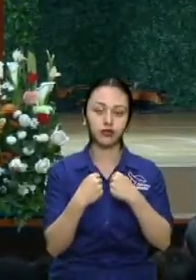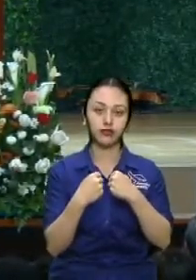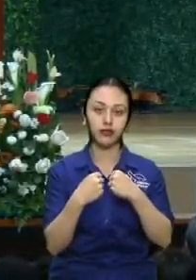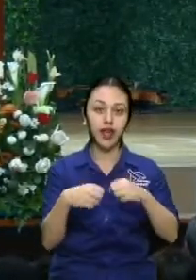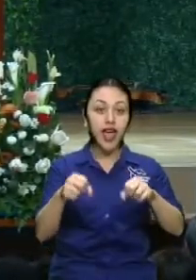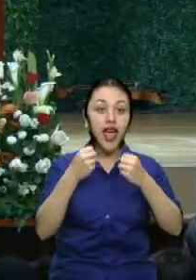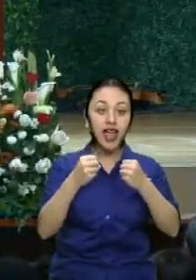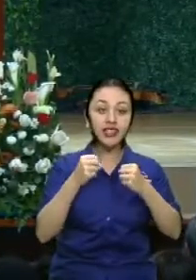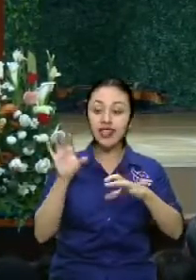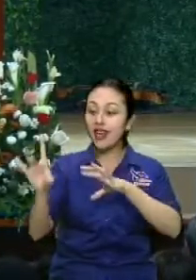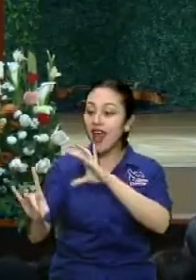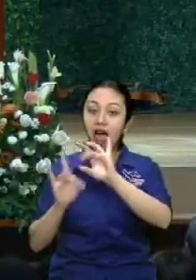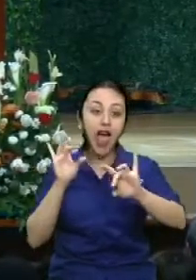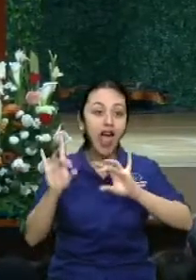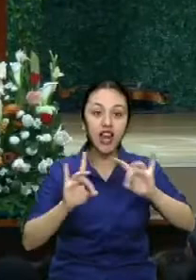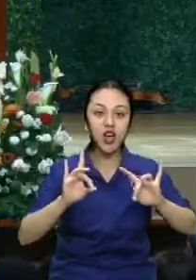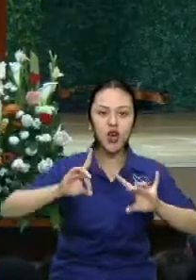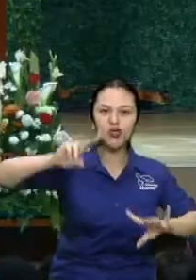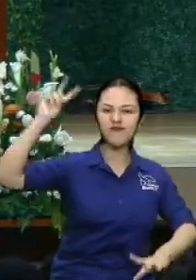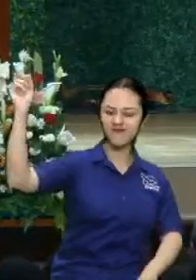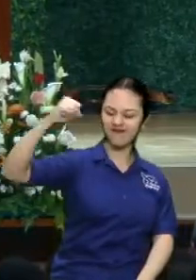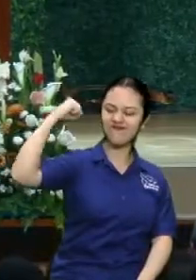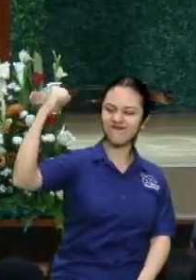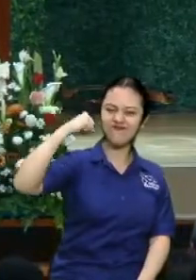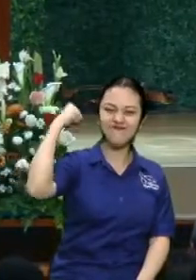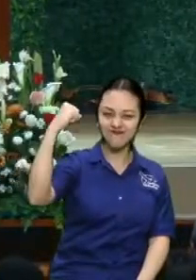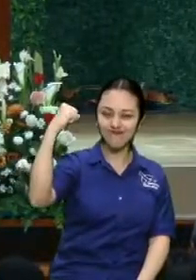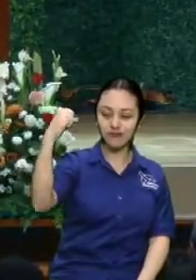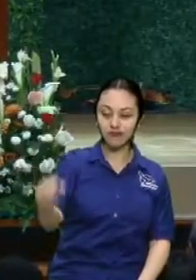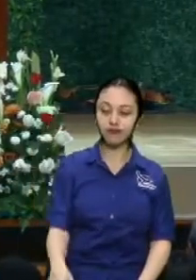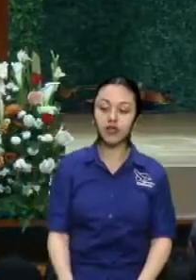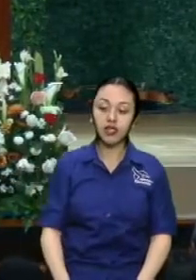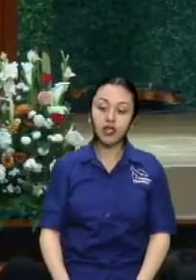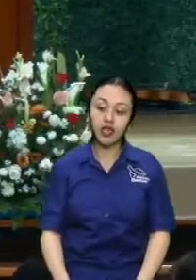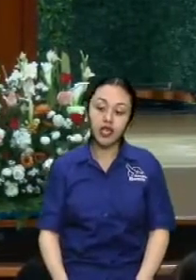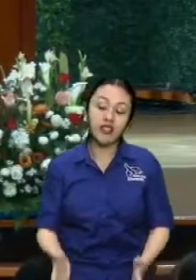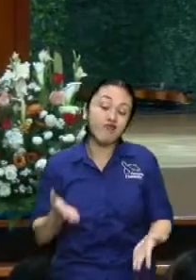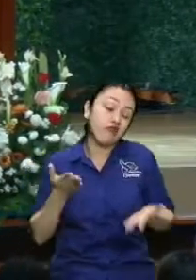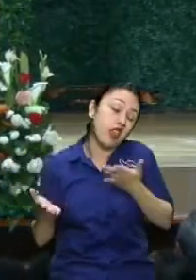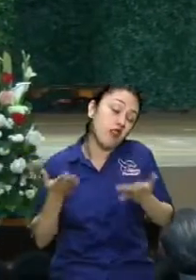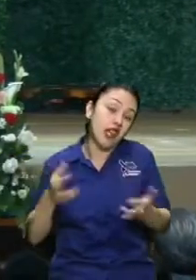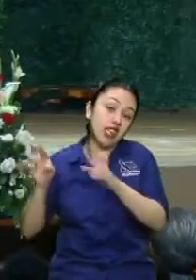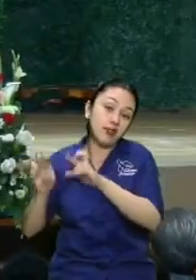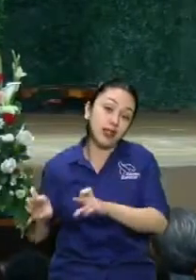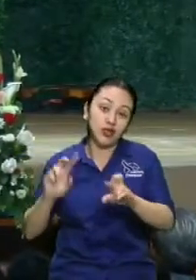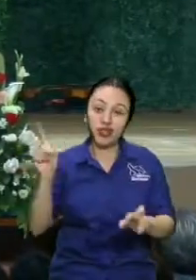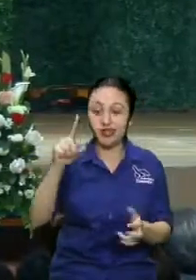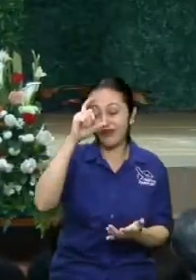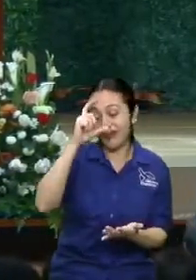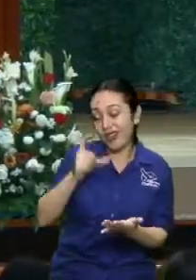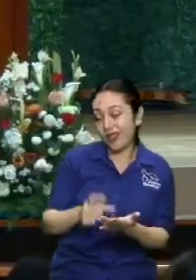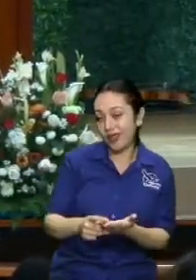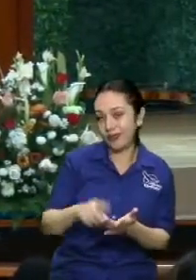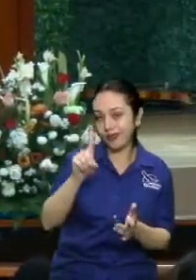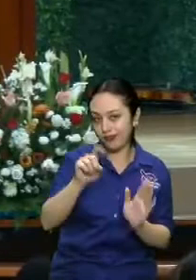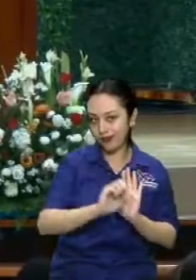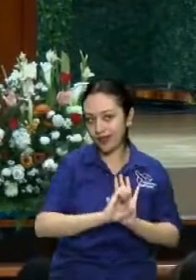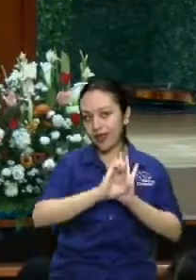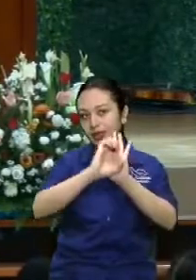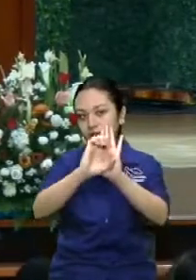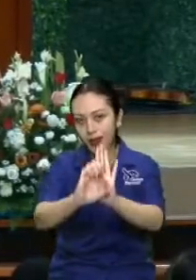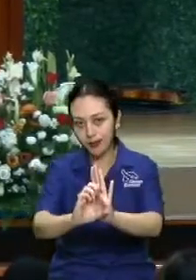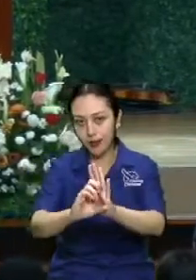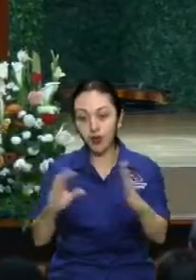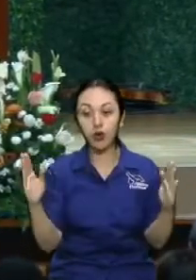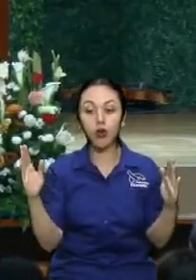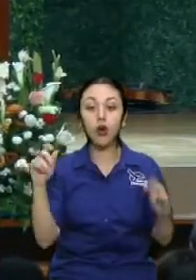algo heroico? Y muy pocos esperaban eso. Por ejemplo, David se enfrenta con Goliat. ¿Quién,